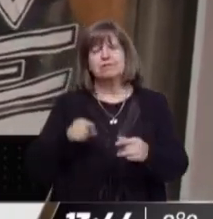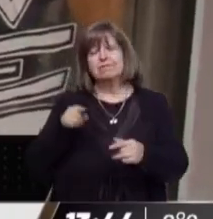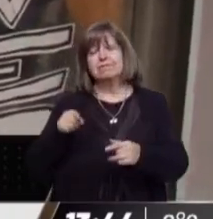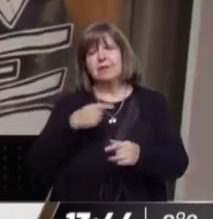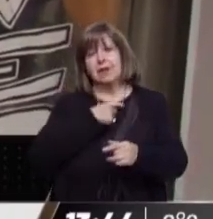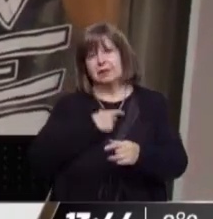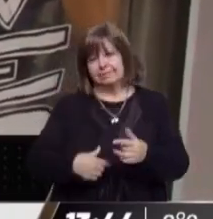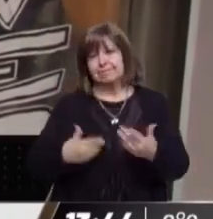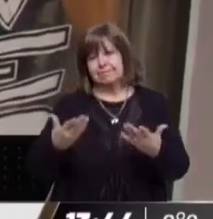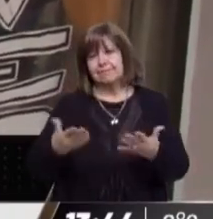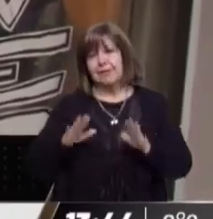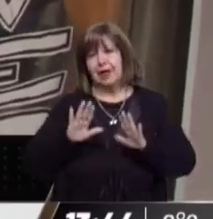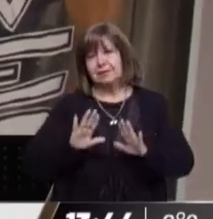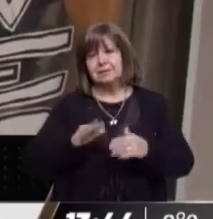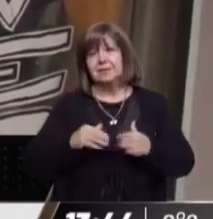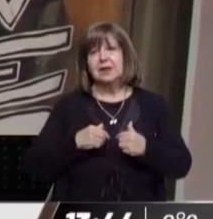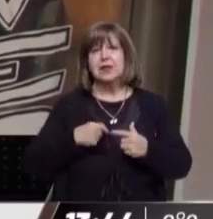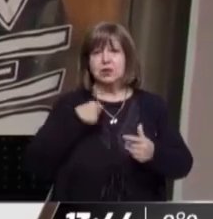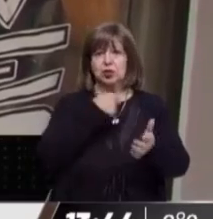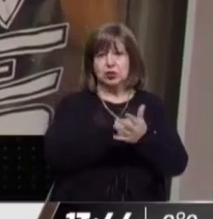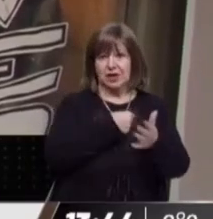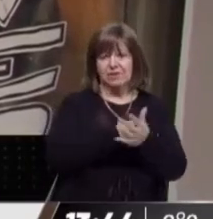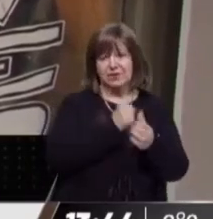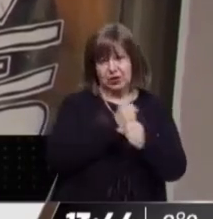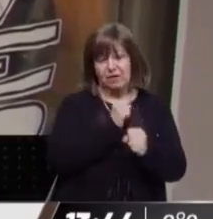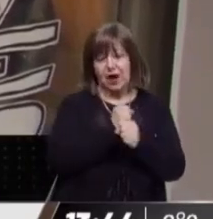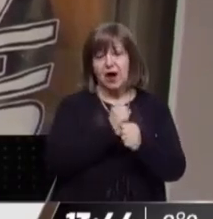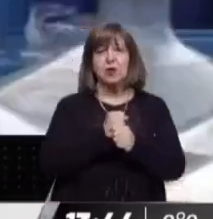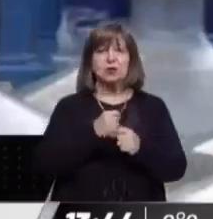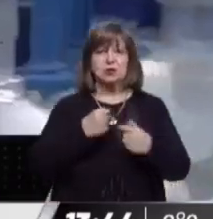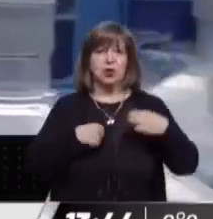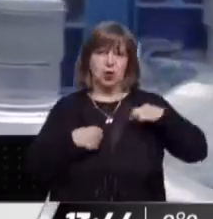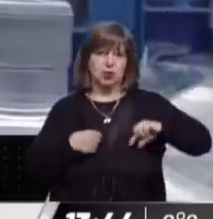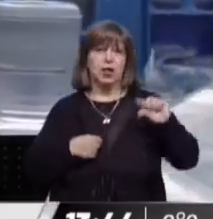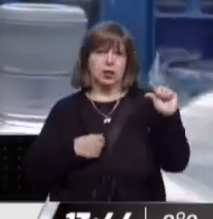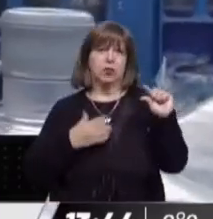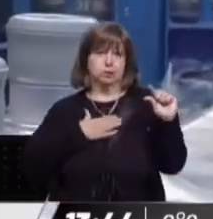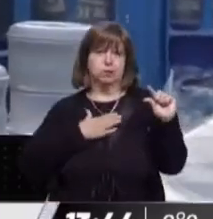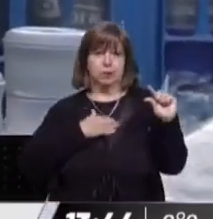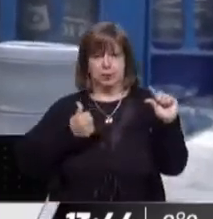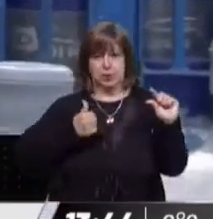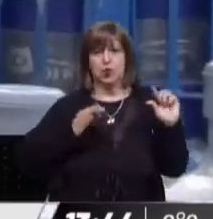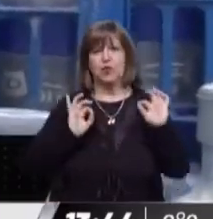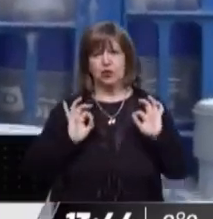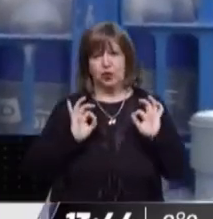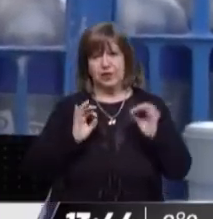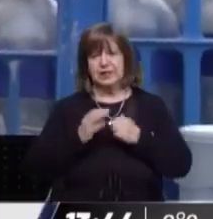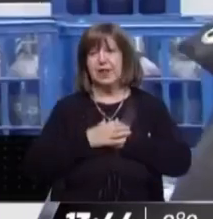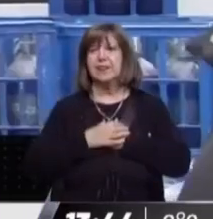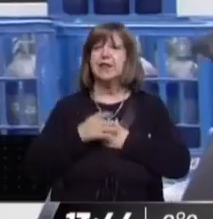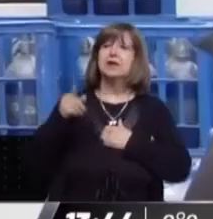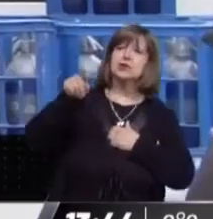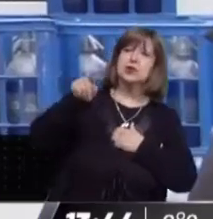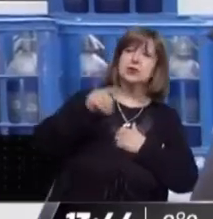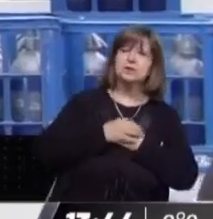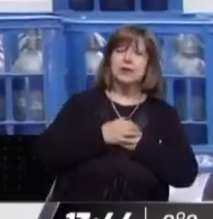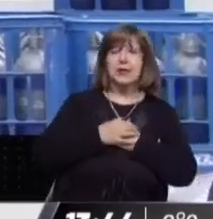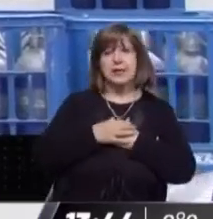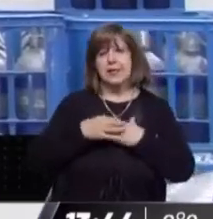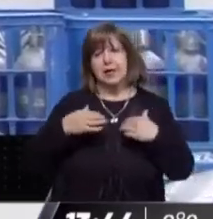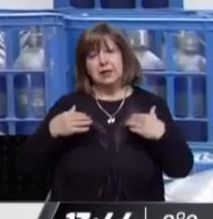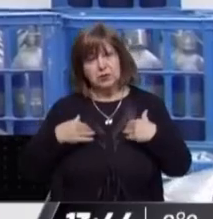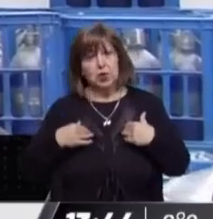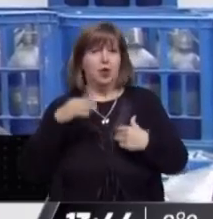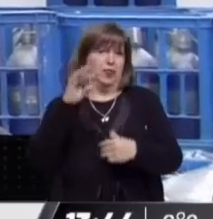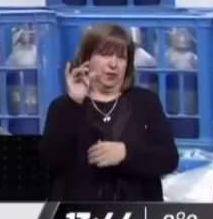pero a ver en mi caso particular Sí o sea alcanza Eh mi situación laboral actual bueno como todos eh